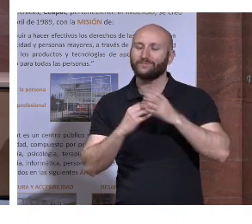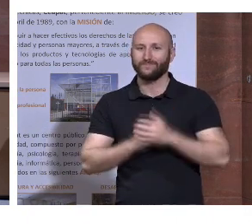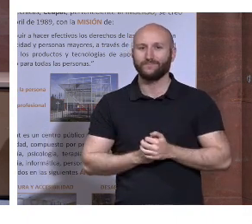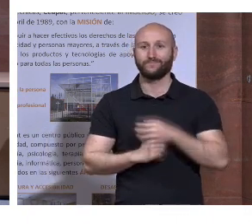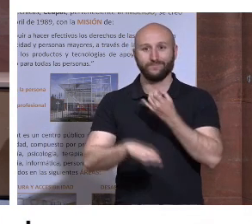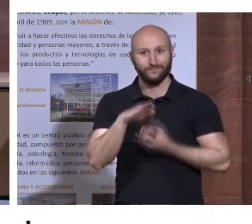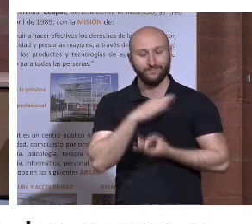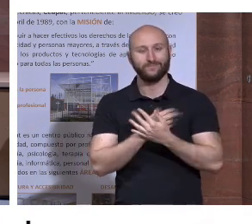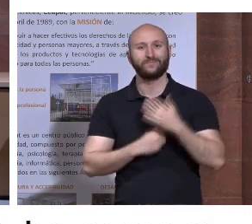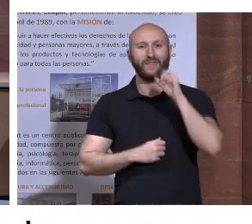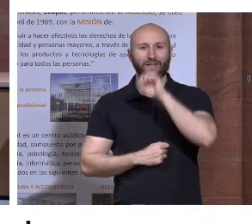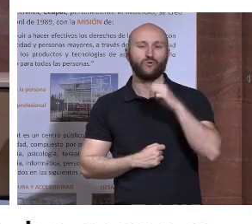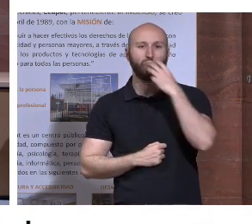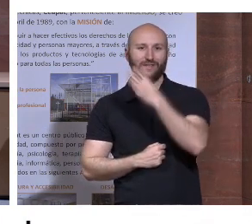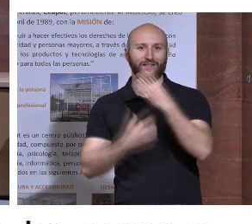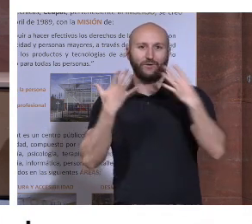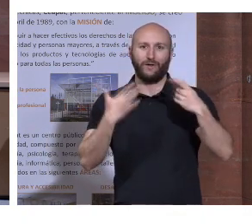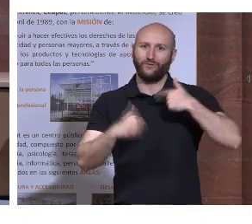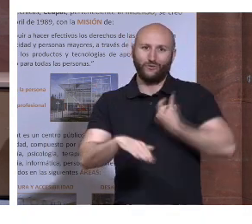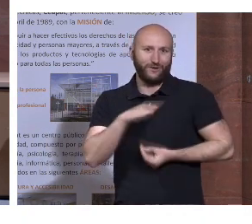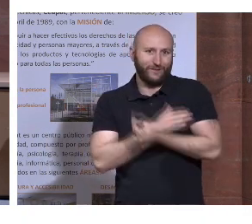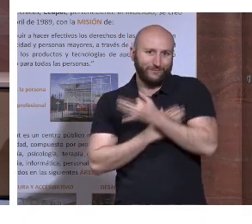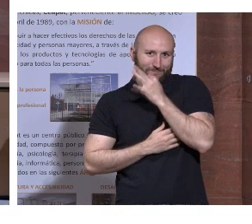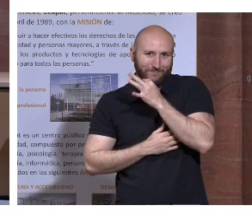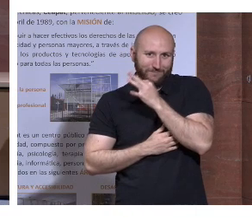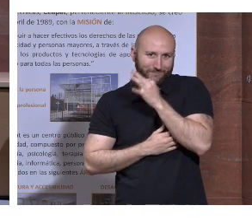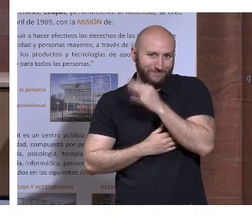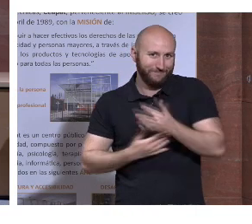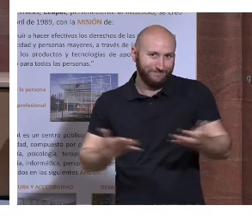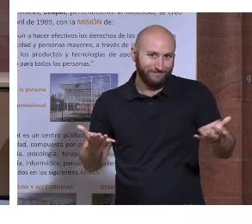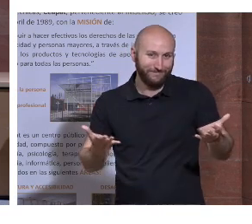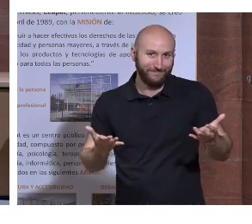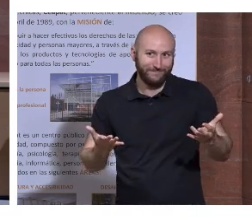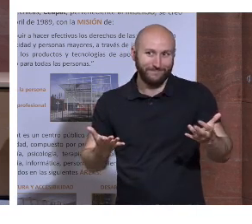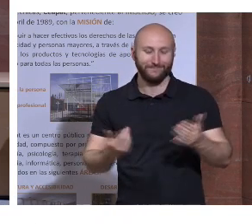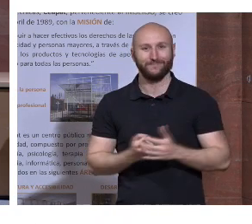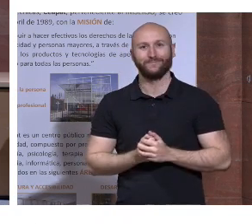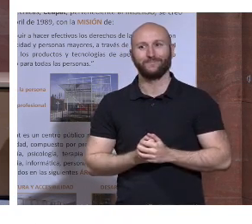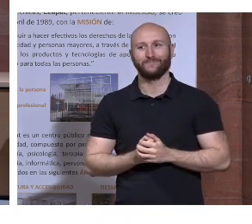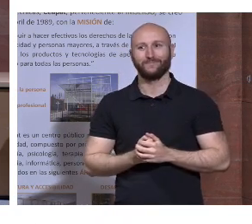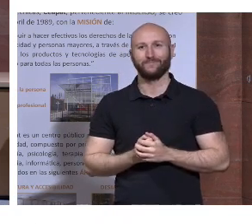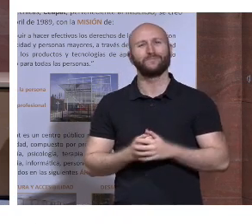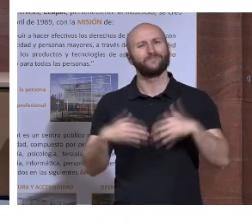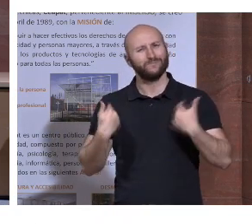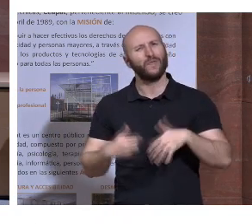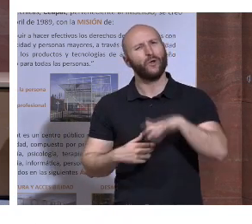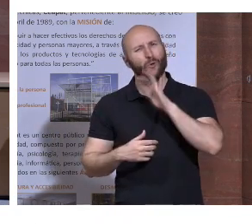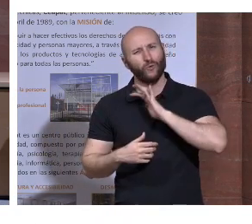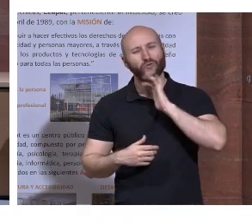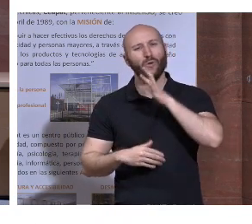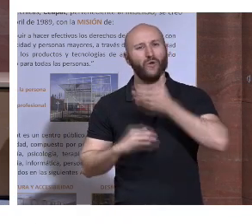en el 89. Yo no estaba, porque no había nacido. Claro, yo no había nacido. Pues fijaos qué curioso, porque